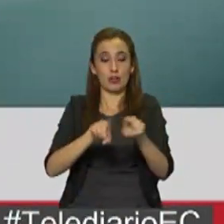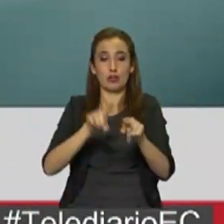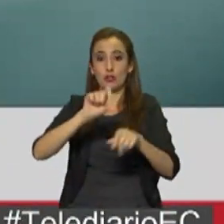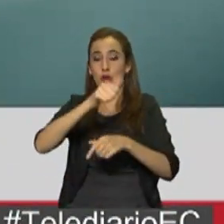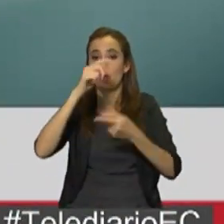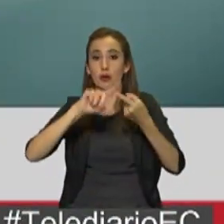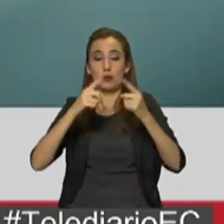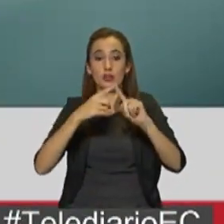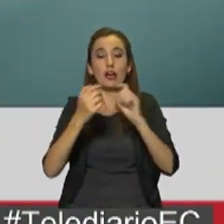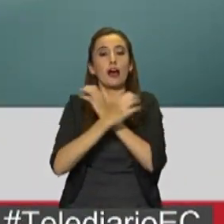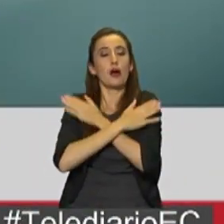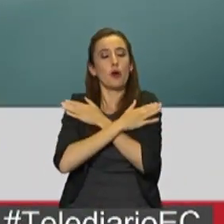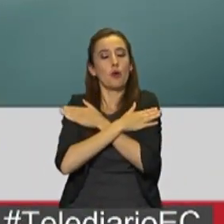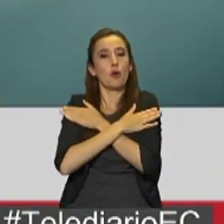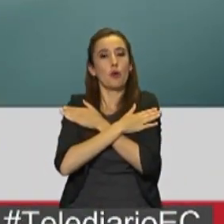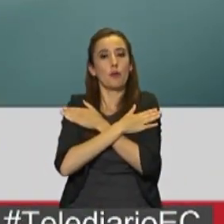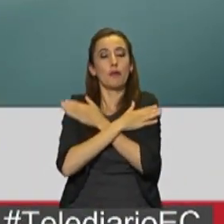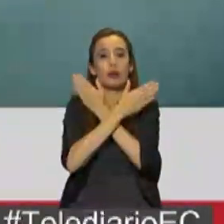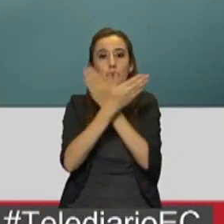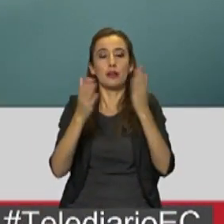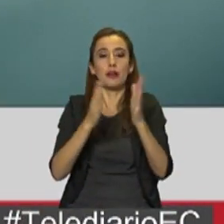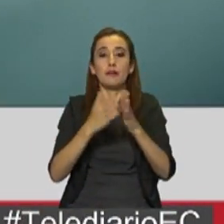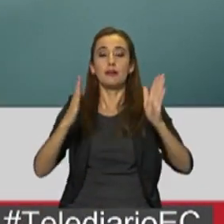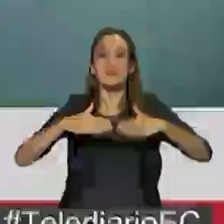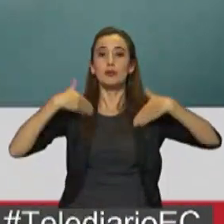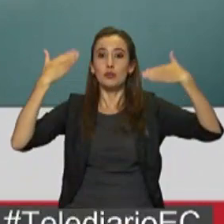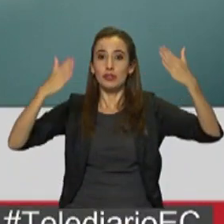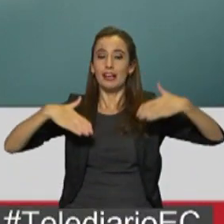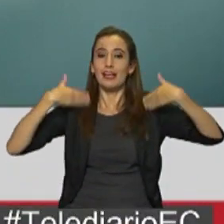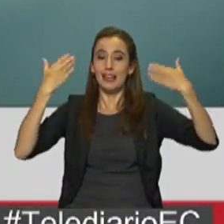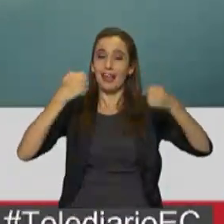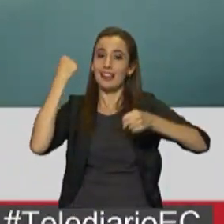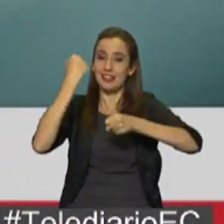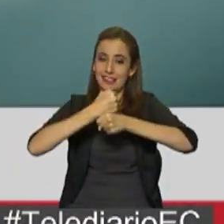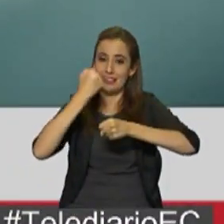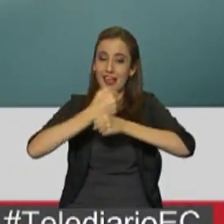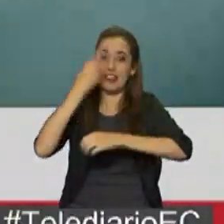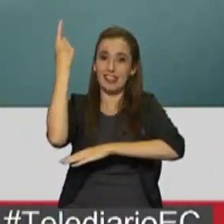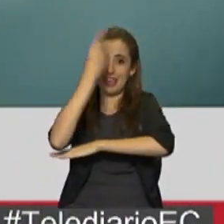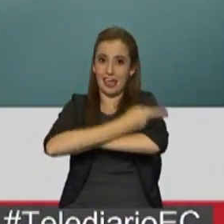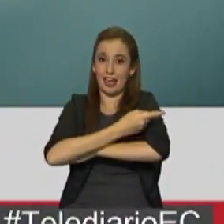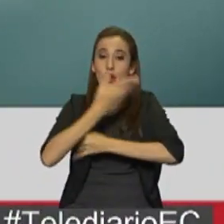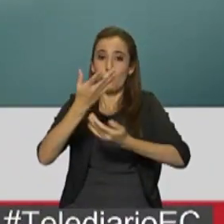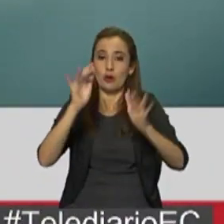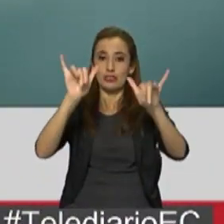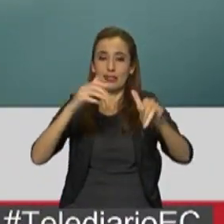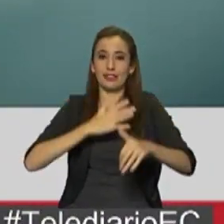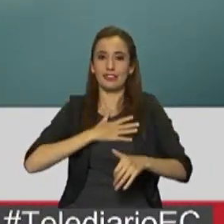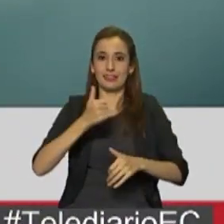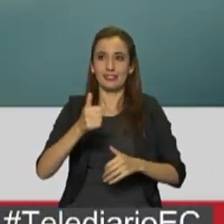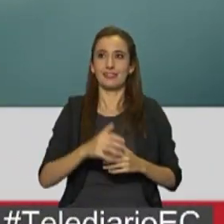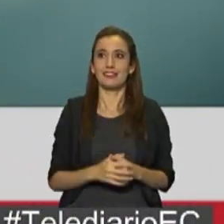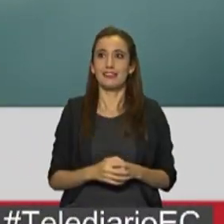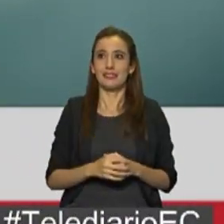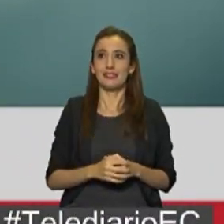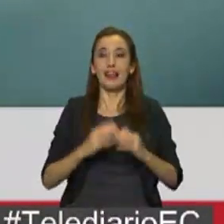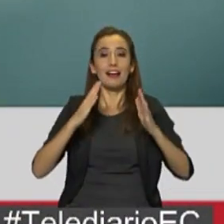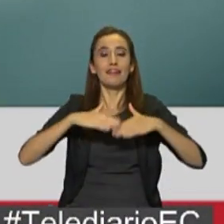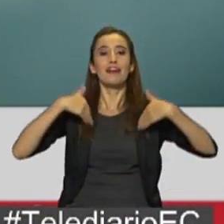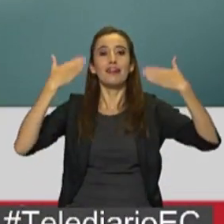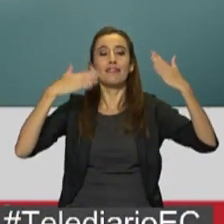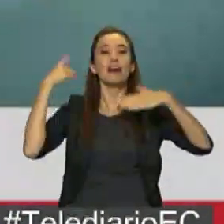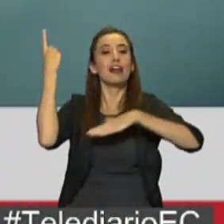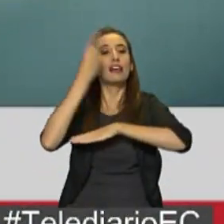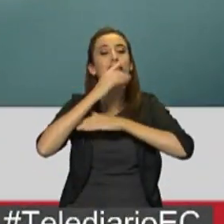amigos nos queremos desde aquí les necesitamos por su gran día lo que la paz entre bien feliz día a